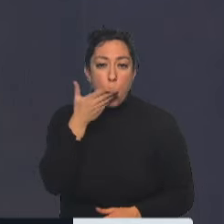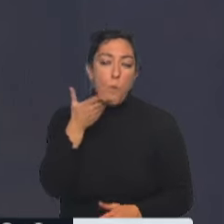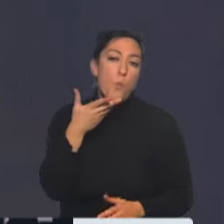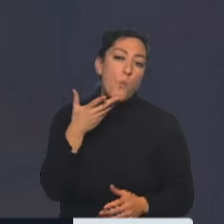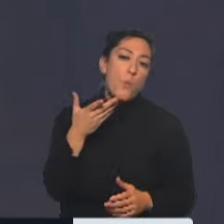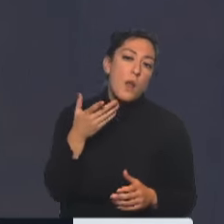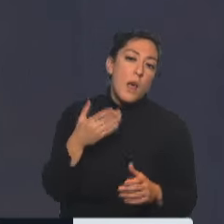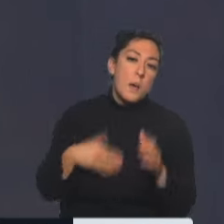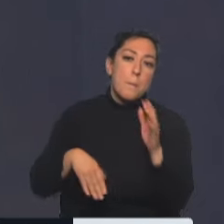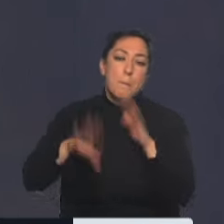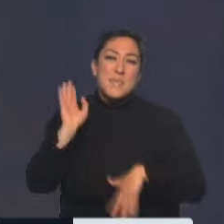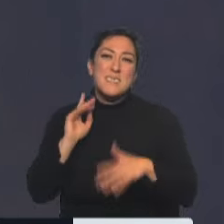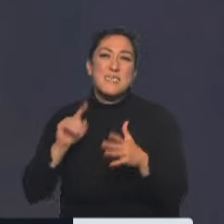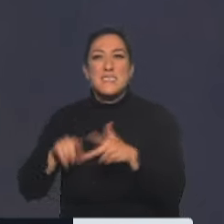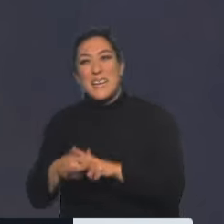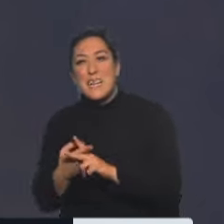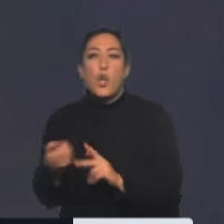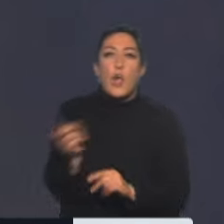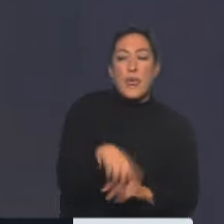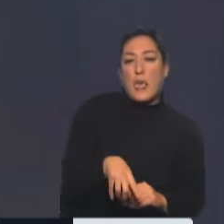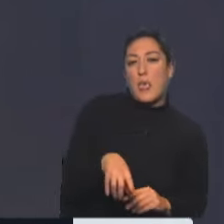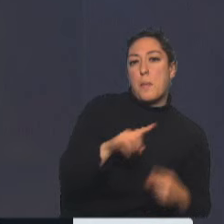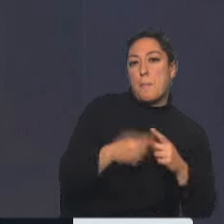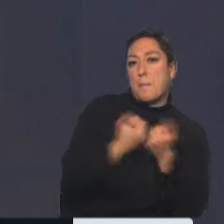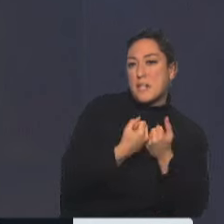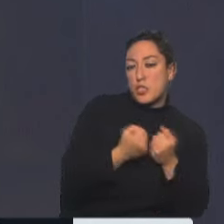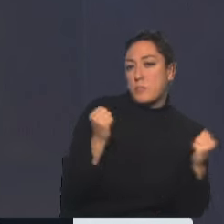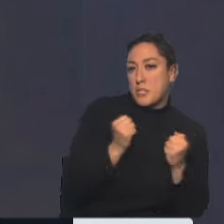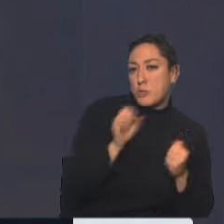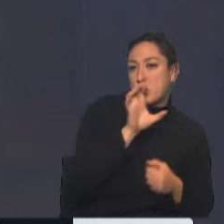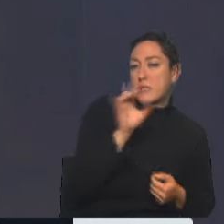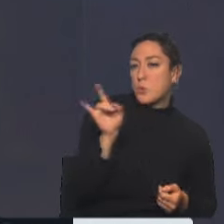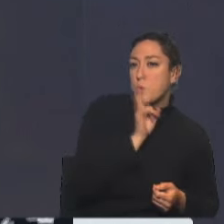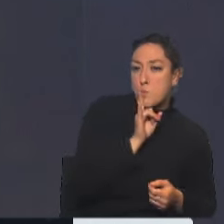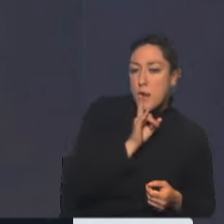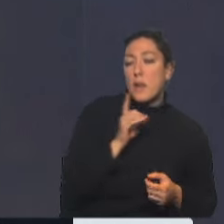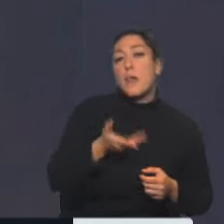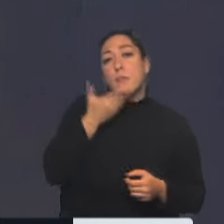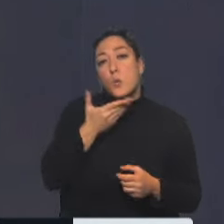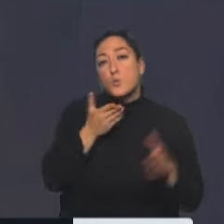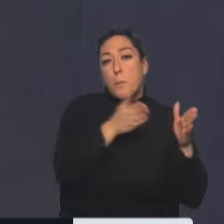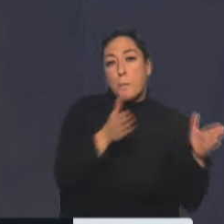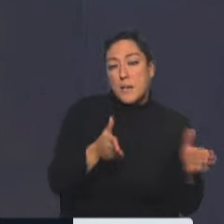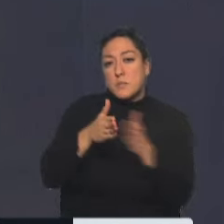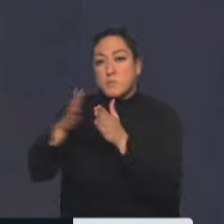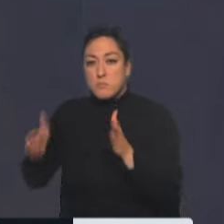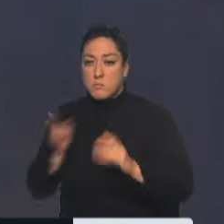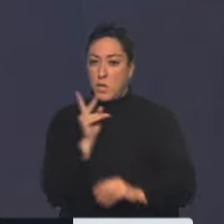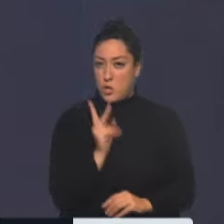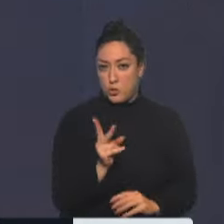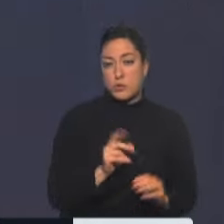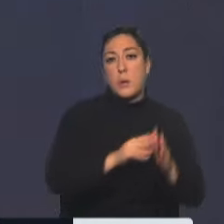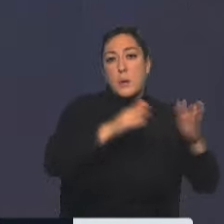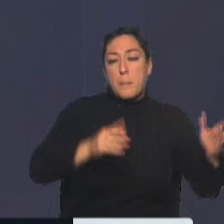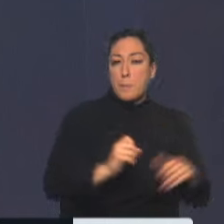el del Pacto de Mayo en Tucumán, en donde el discurso se dividió en dos partes. Una primera parte donde habló